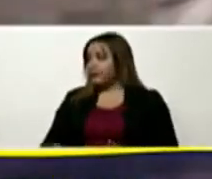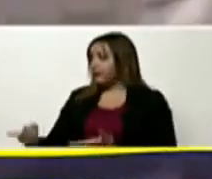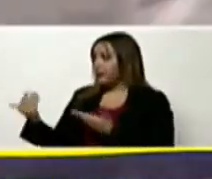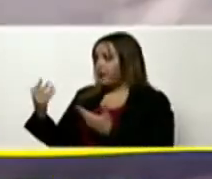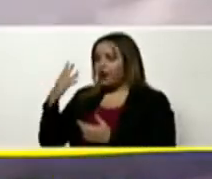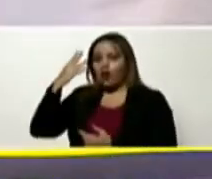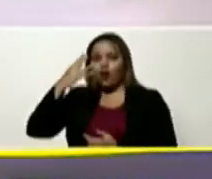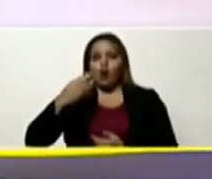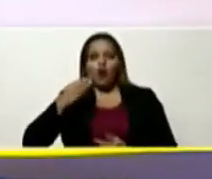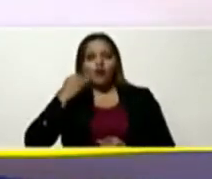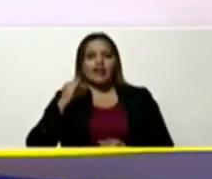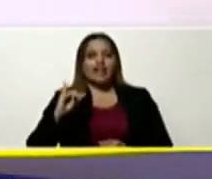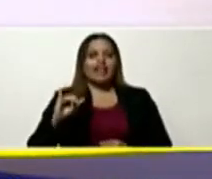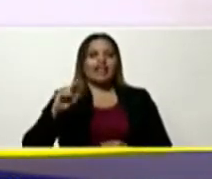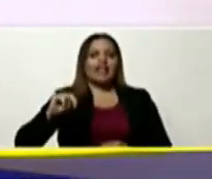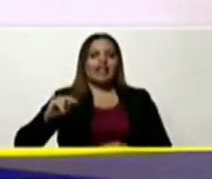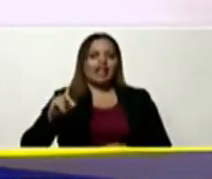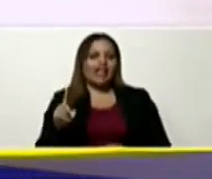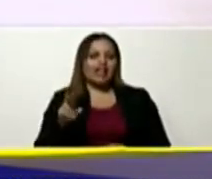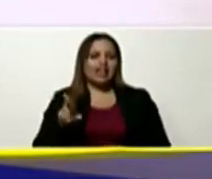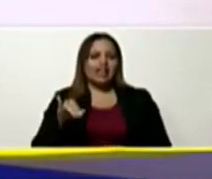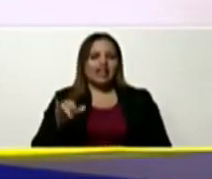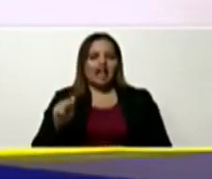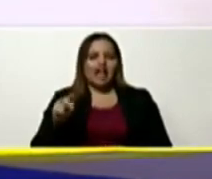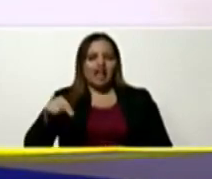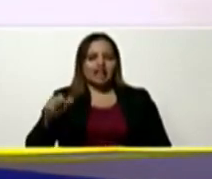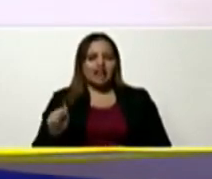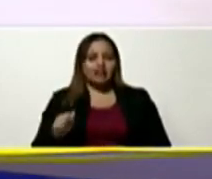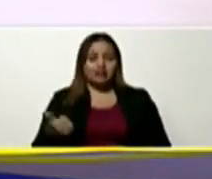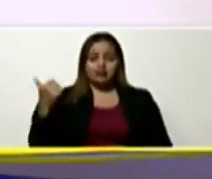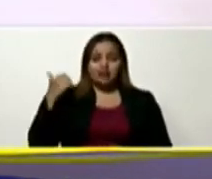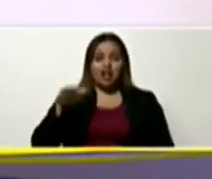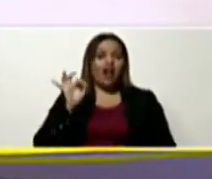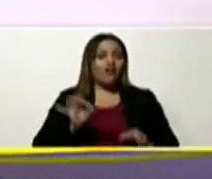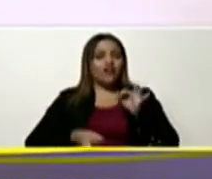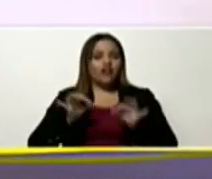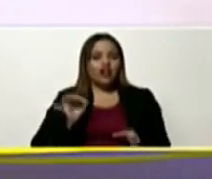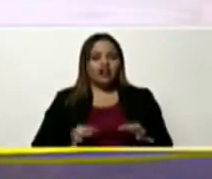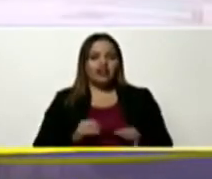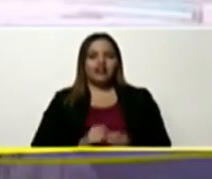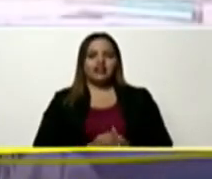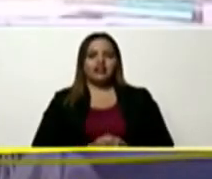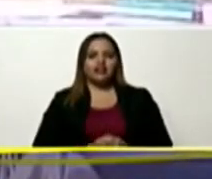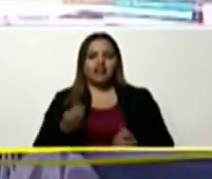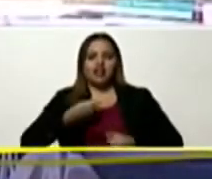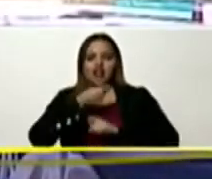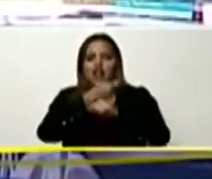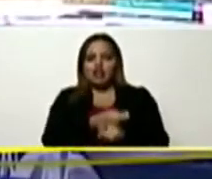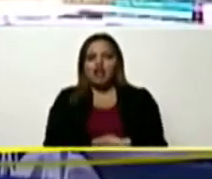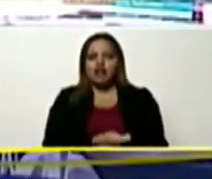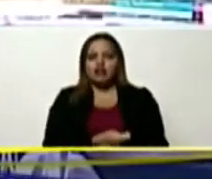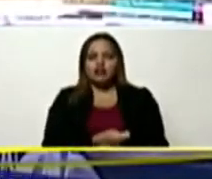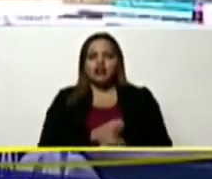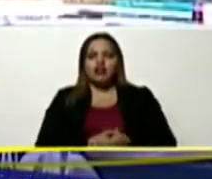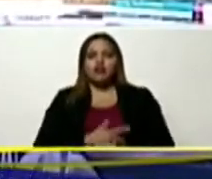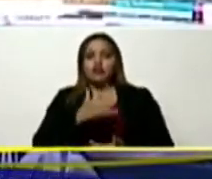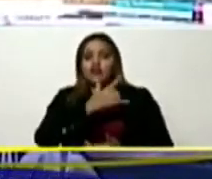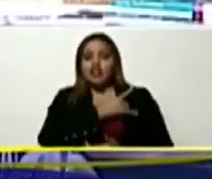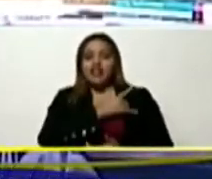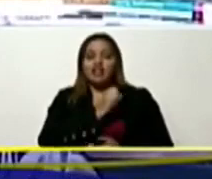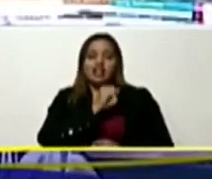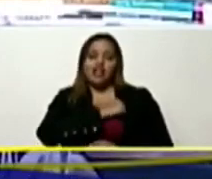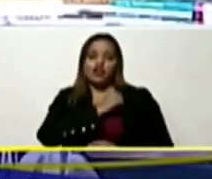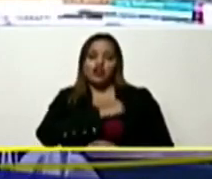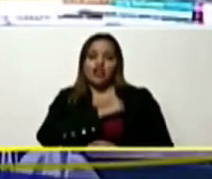Indiriana Parada, es abogada, graduada en la Universidad Católica del